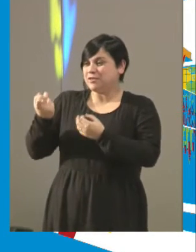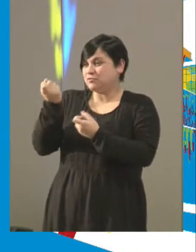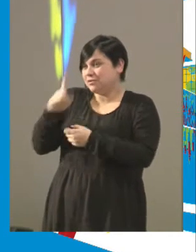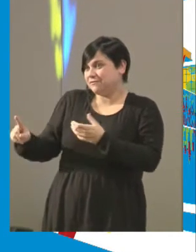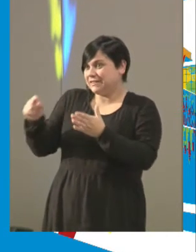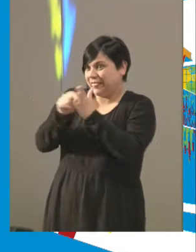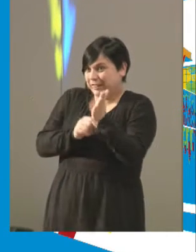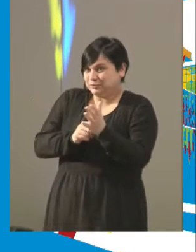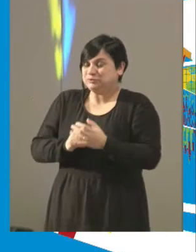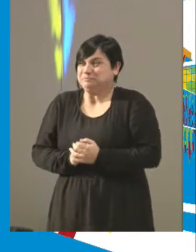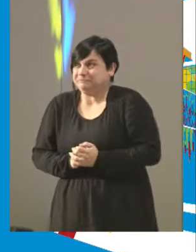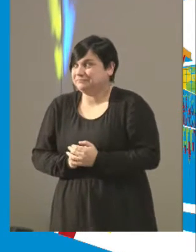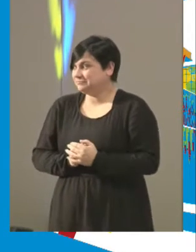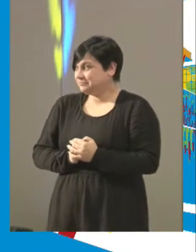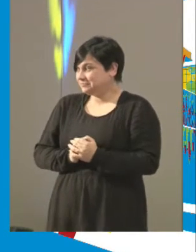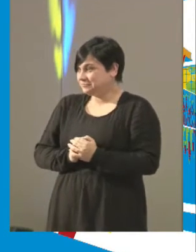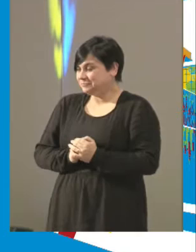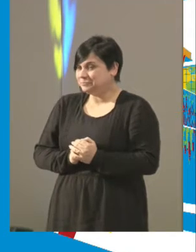Juan.